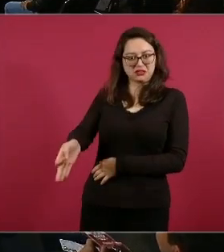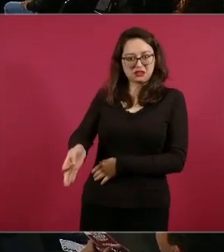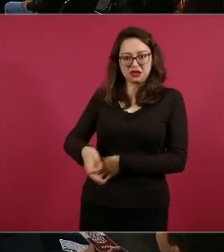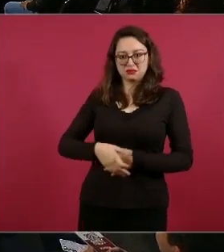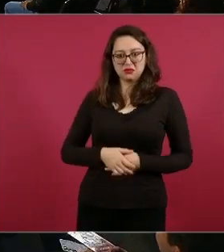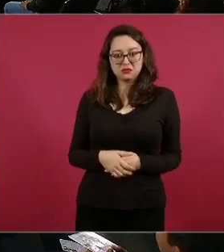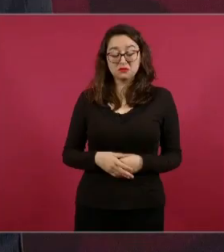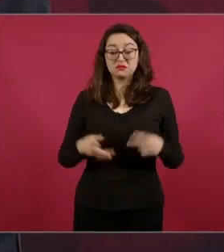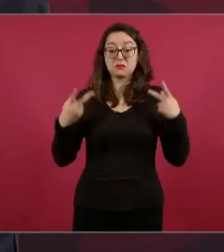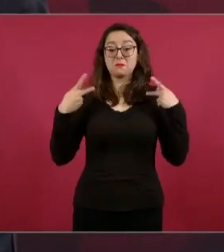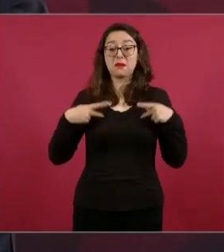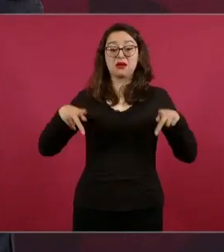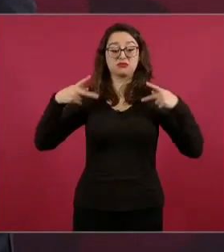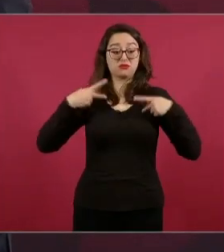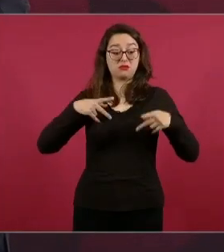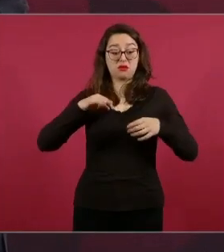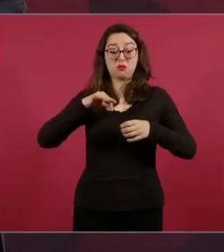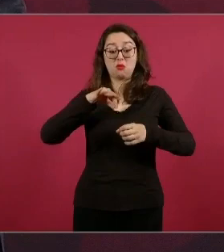y